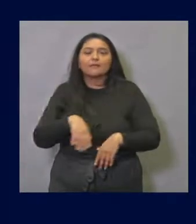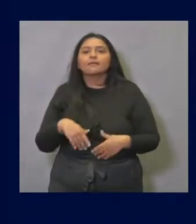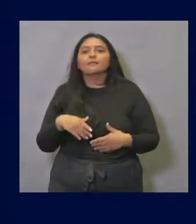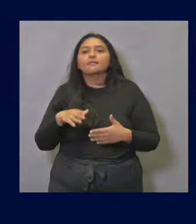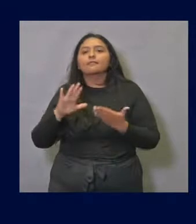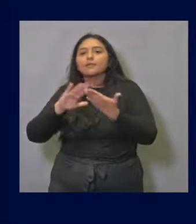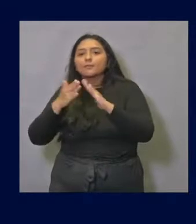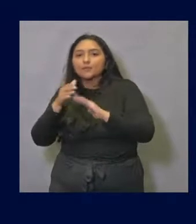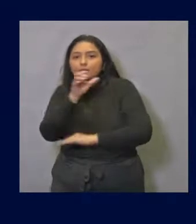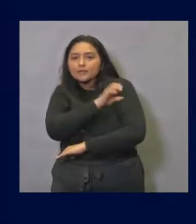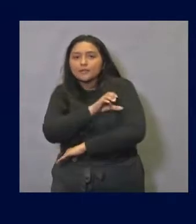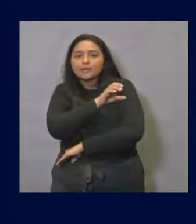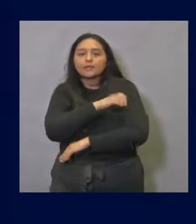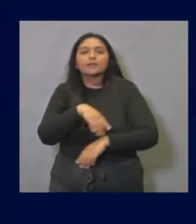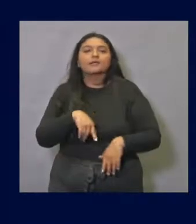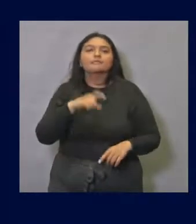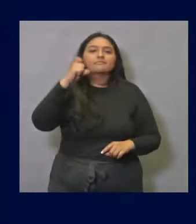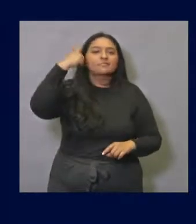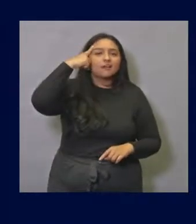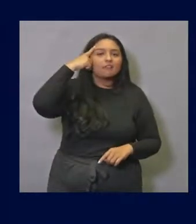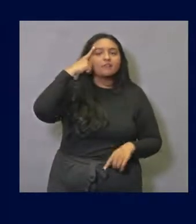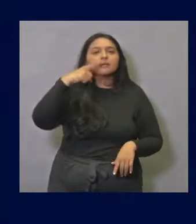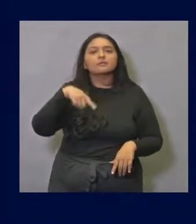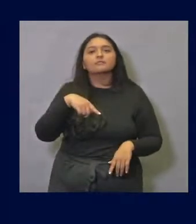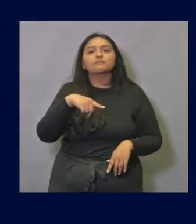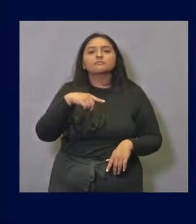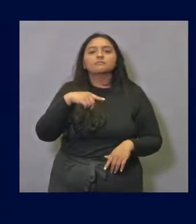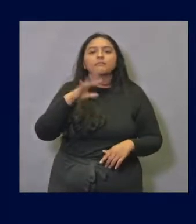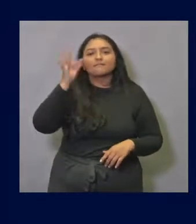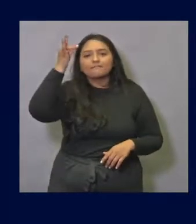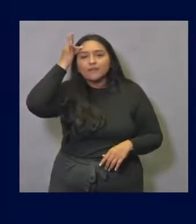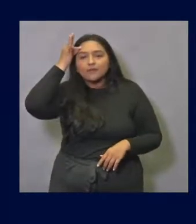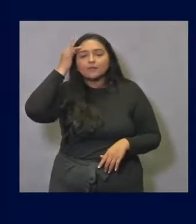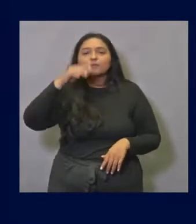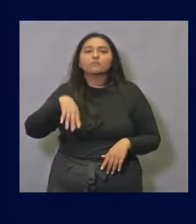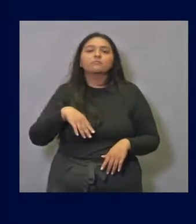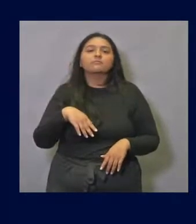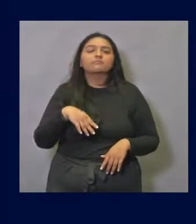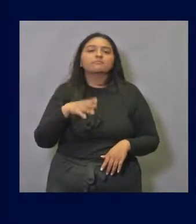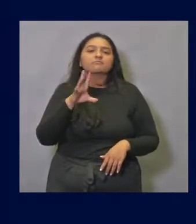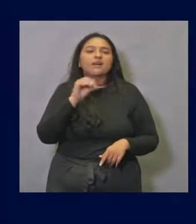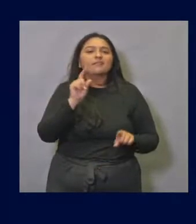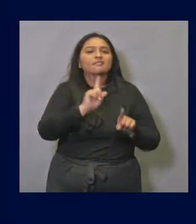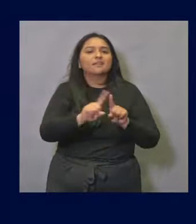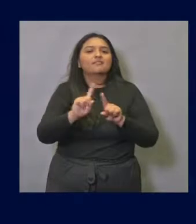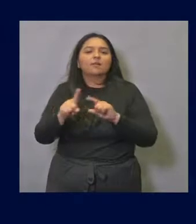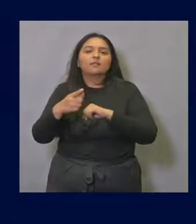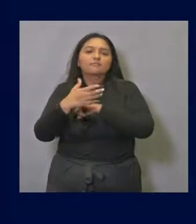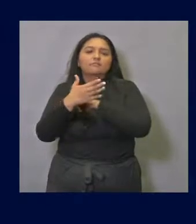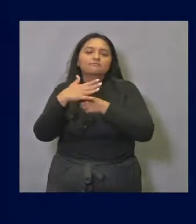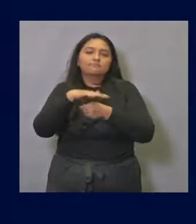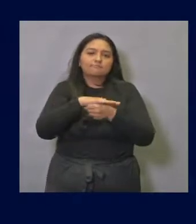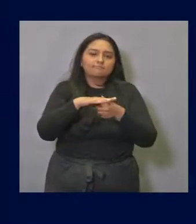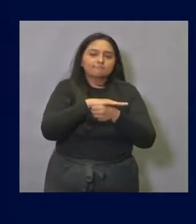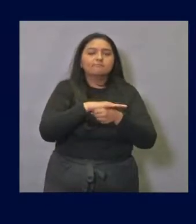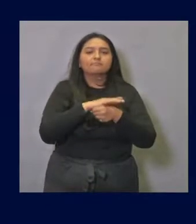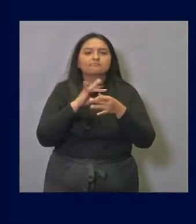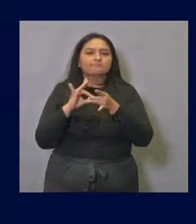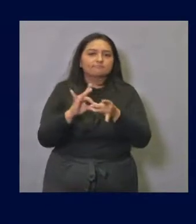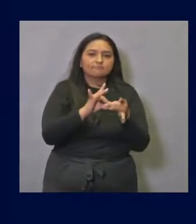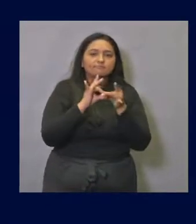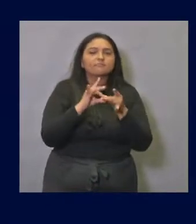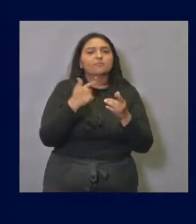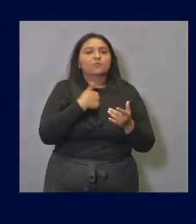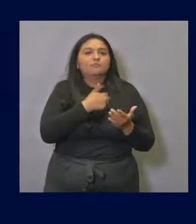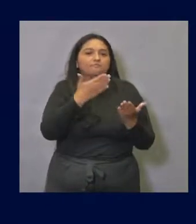el gobierno municipal del condado y federal, y entidades de varios condados. Y agradecemos